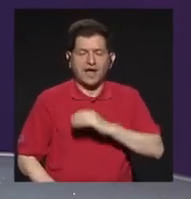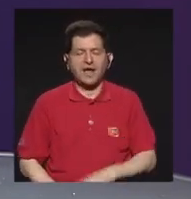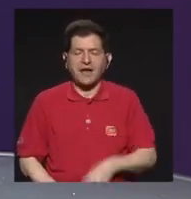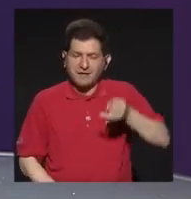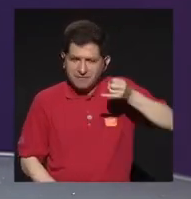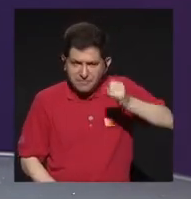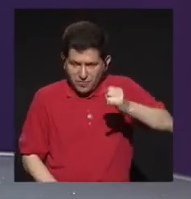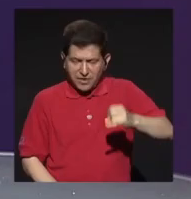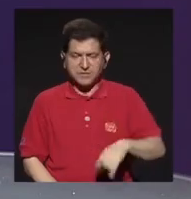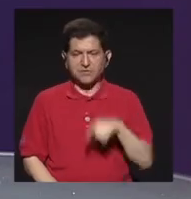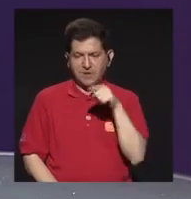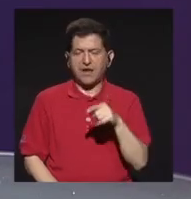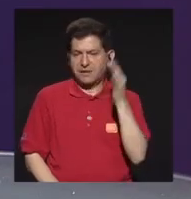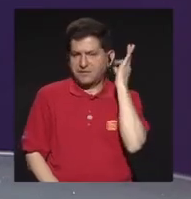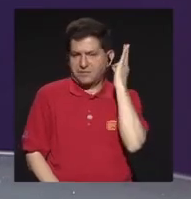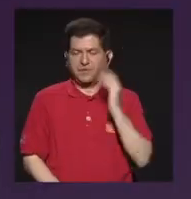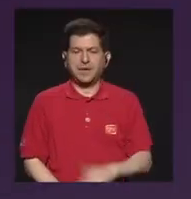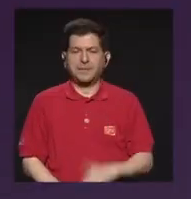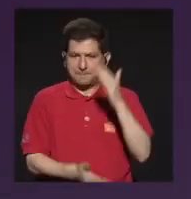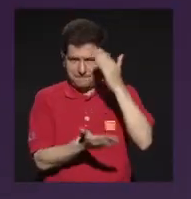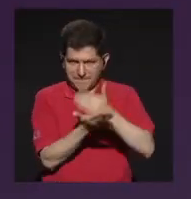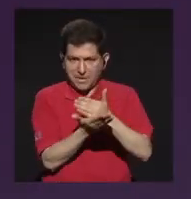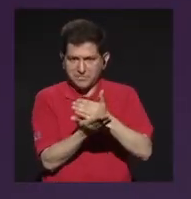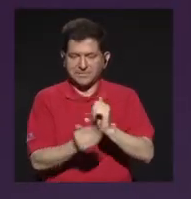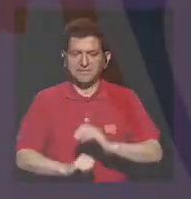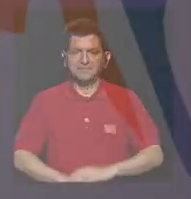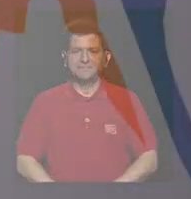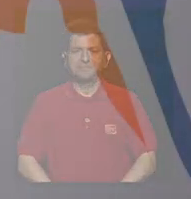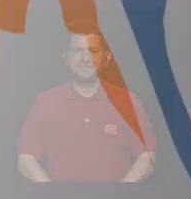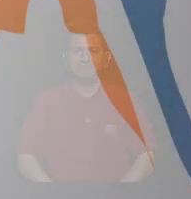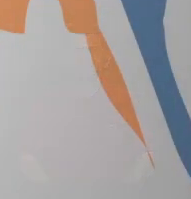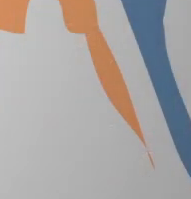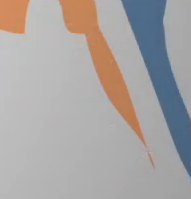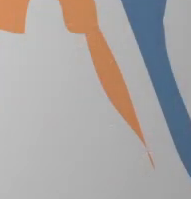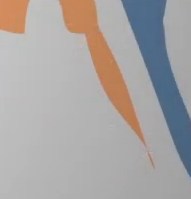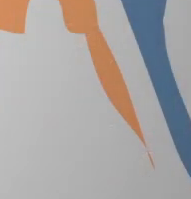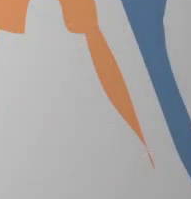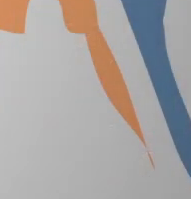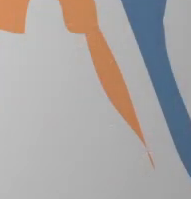de las mujeres gracias.julio vamos a un corte claro gracias